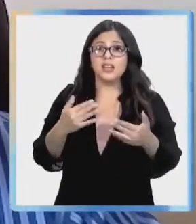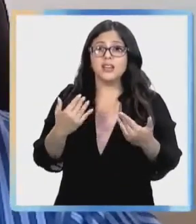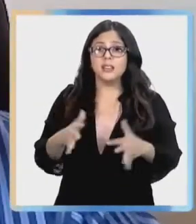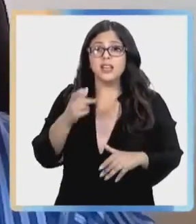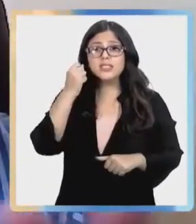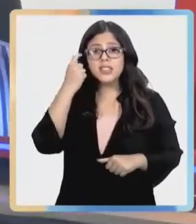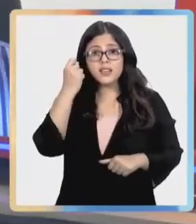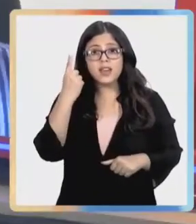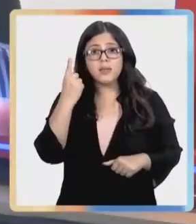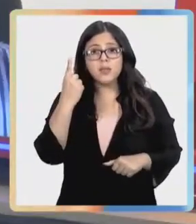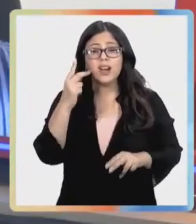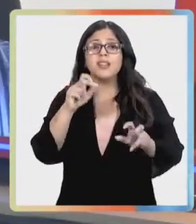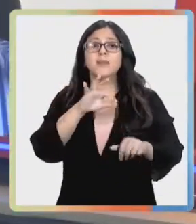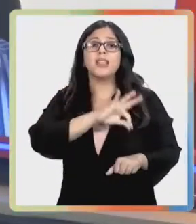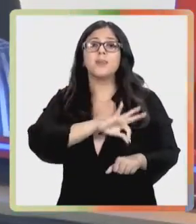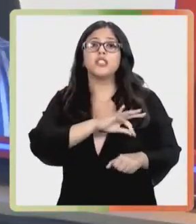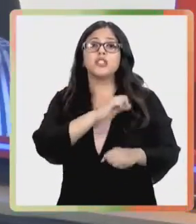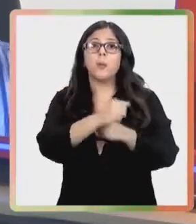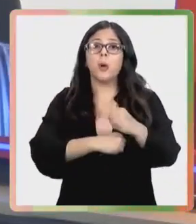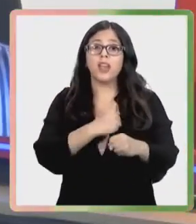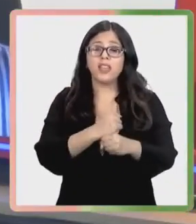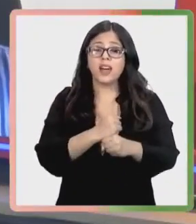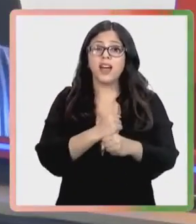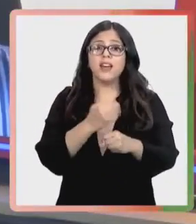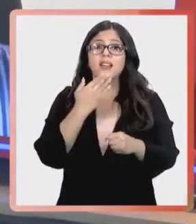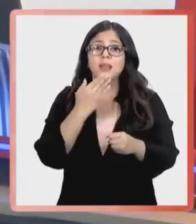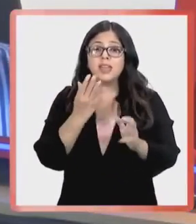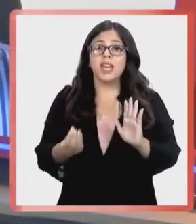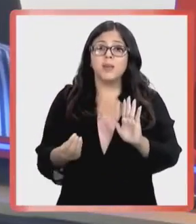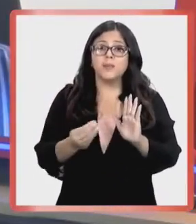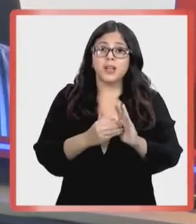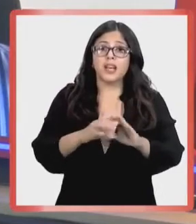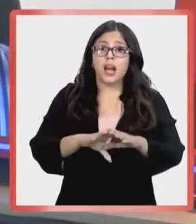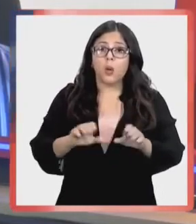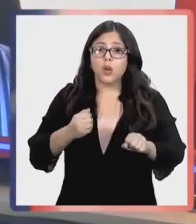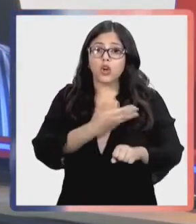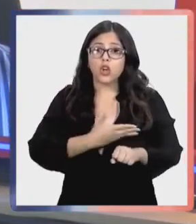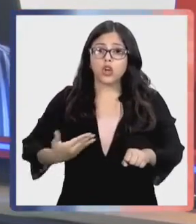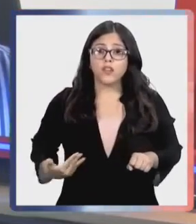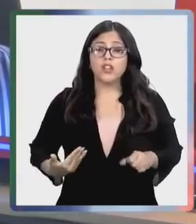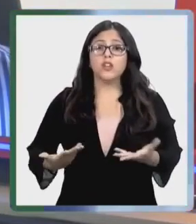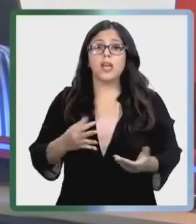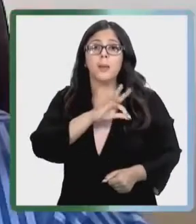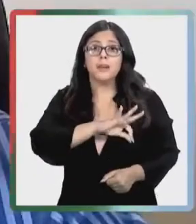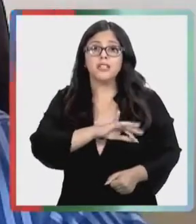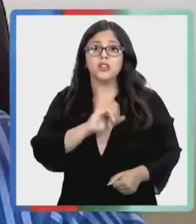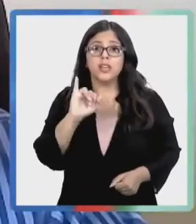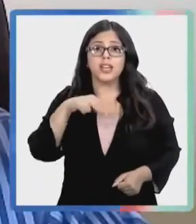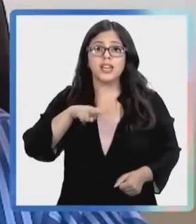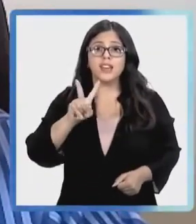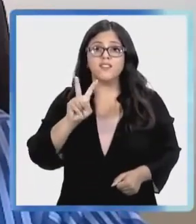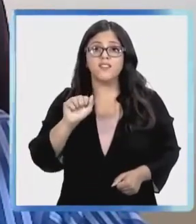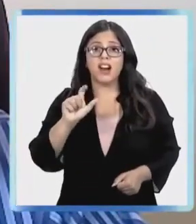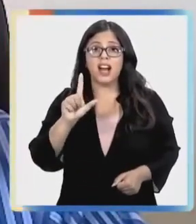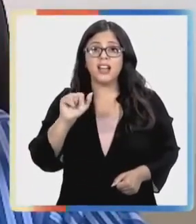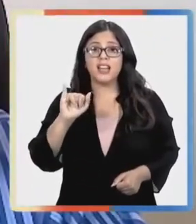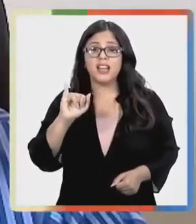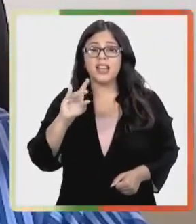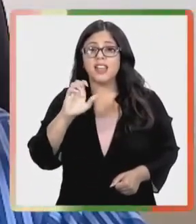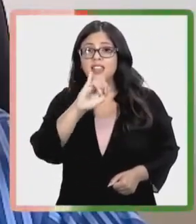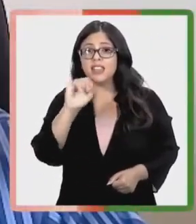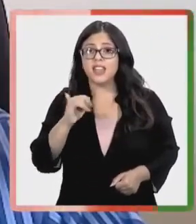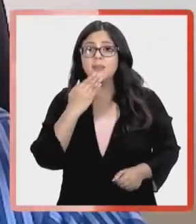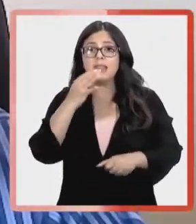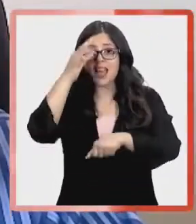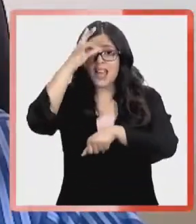Claro. que en la pensión por edad vamos a incorporar, en acuerdo con el gobierno, la pensión por invalidez de enfermedad. Eso